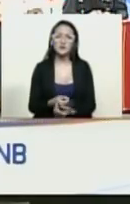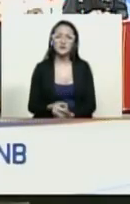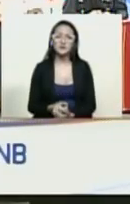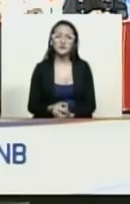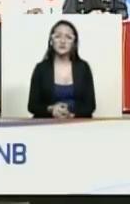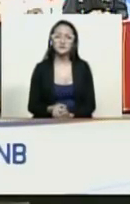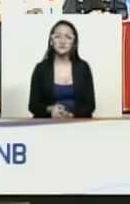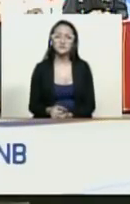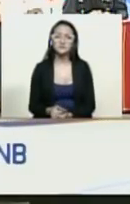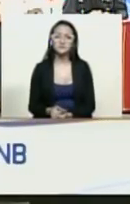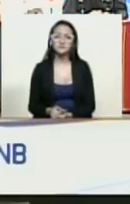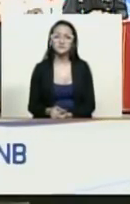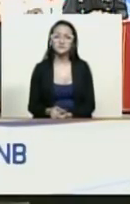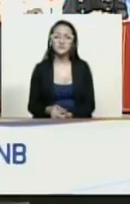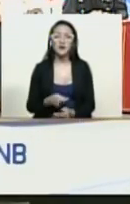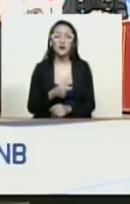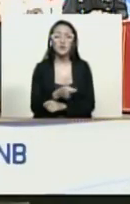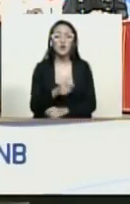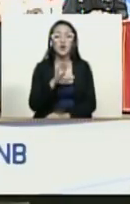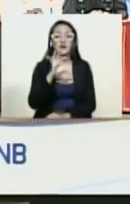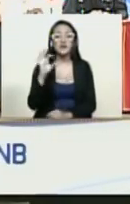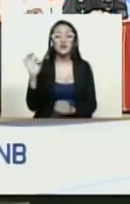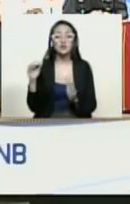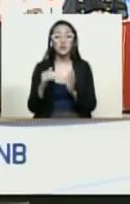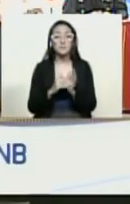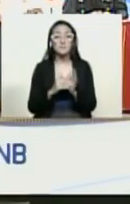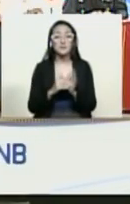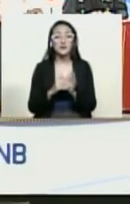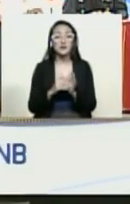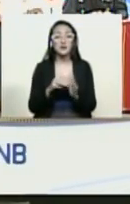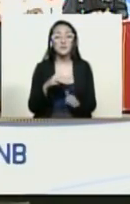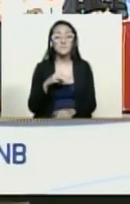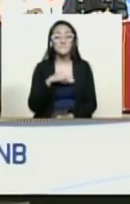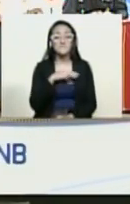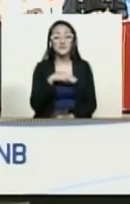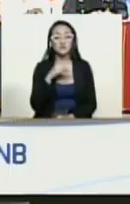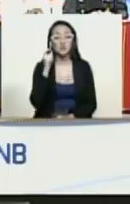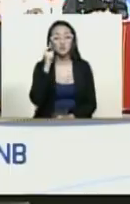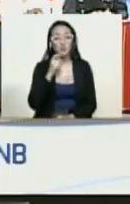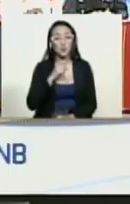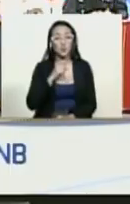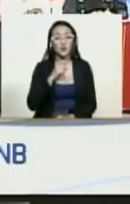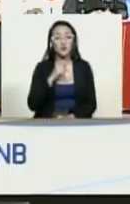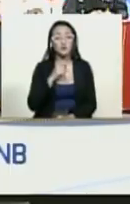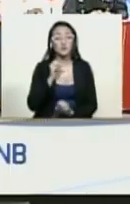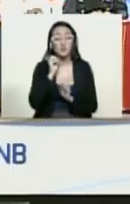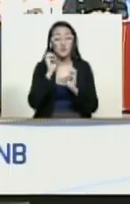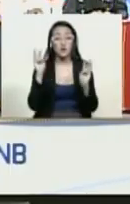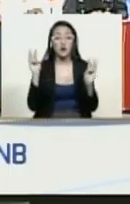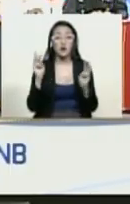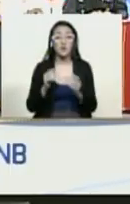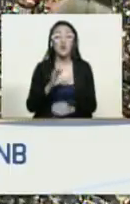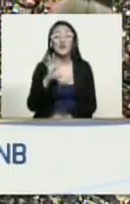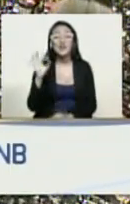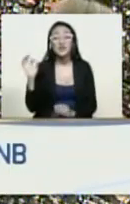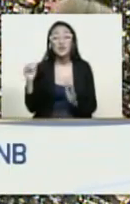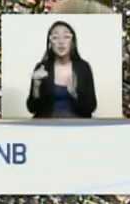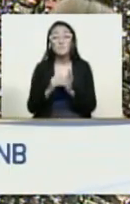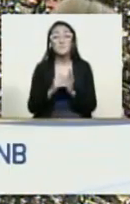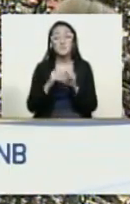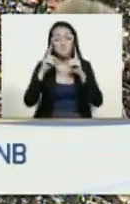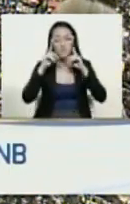a el graduando 500.000 de la misión Sucre. Una guarapa.